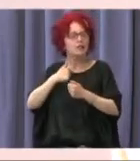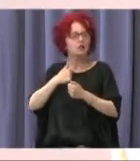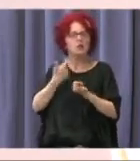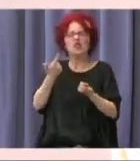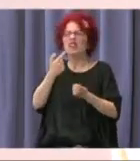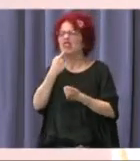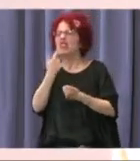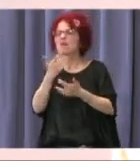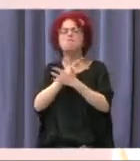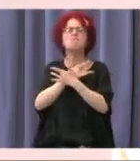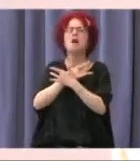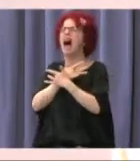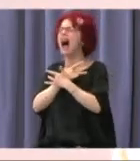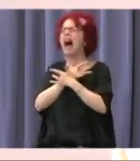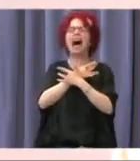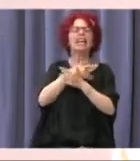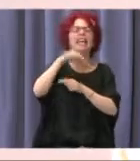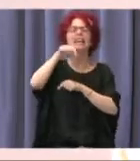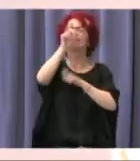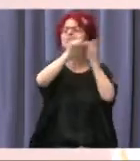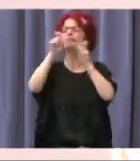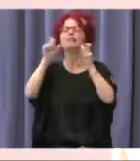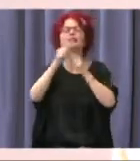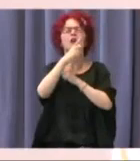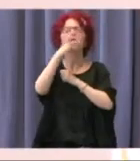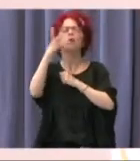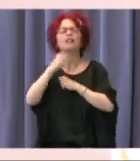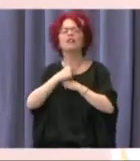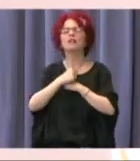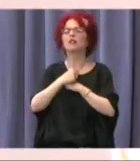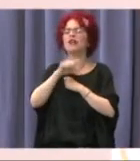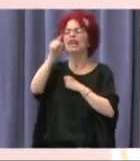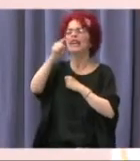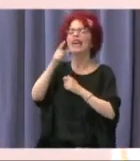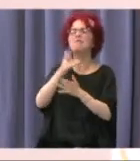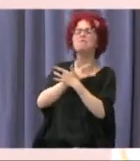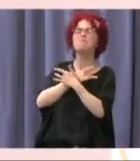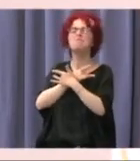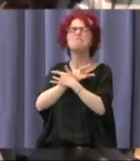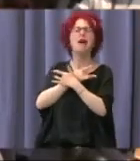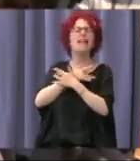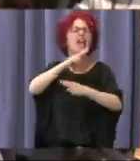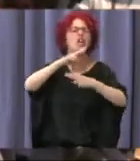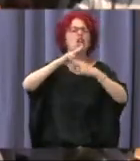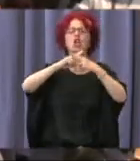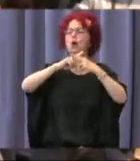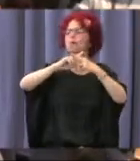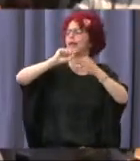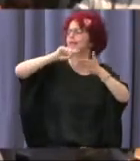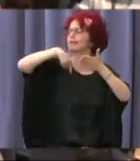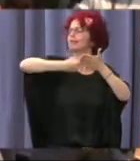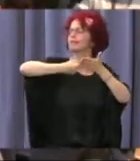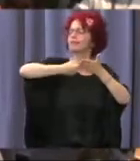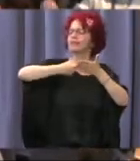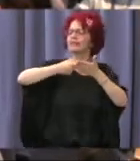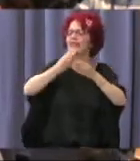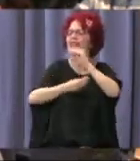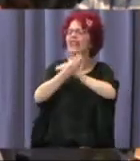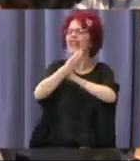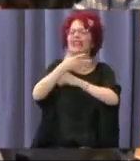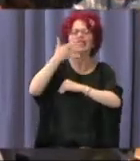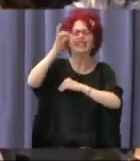María. Si yo digo aquí que levante la mano, no a quien le digan María, sino a quien esté inscrita como María. Que levante la mano en esta sala, ¿quién se llama María?